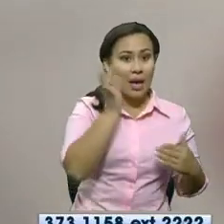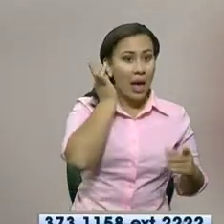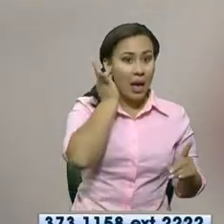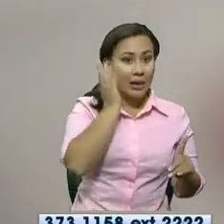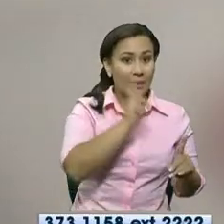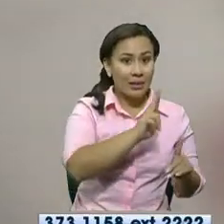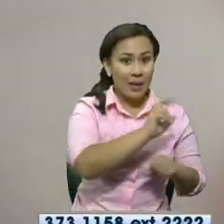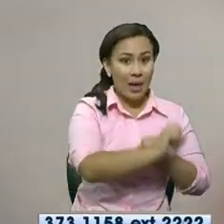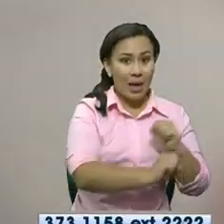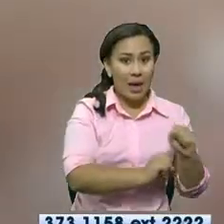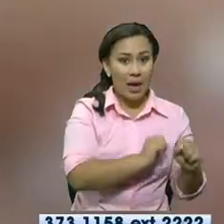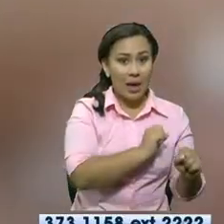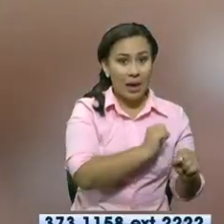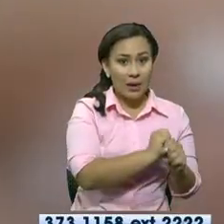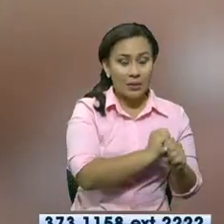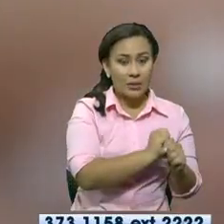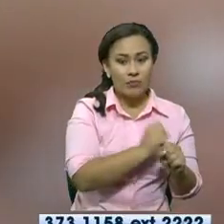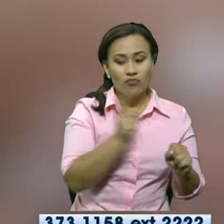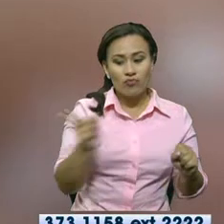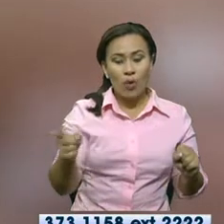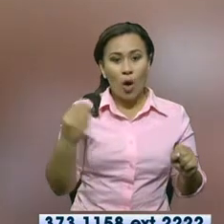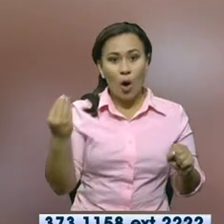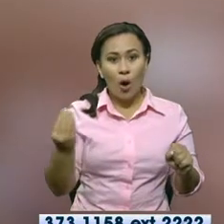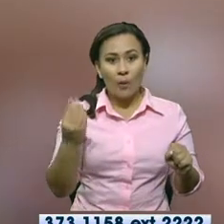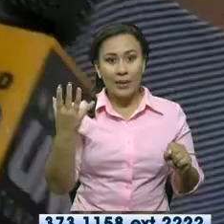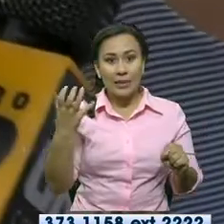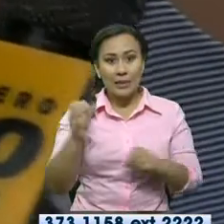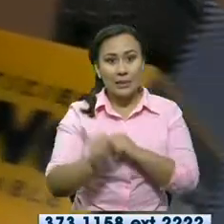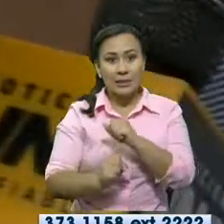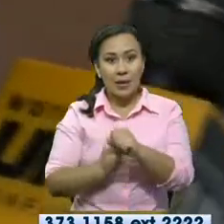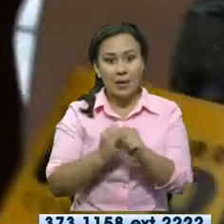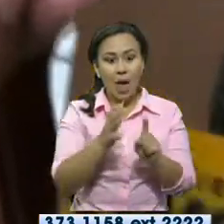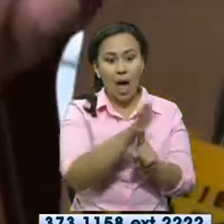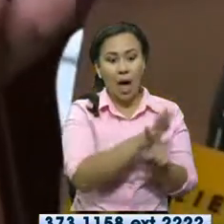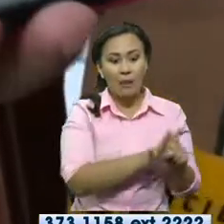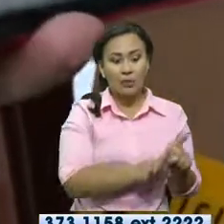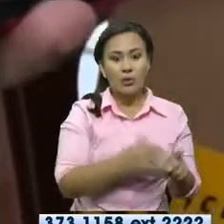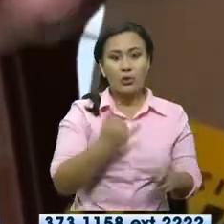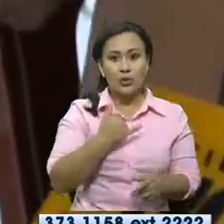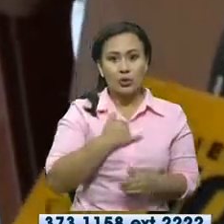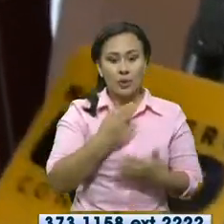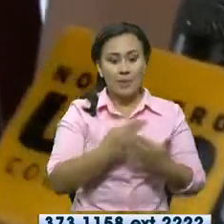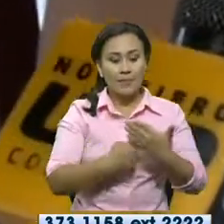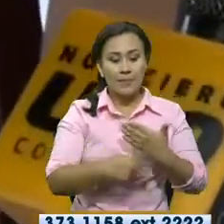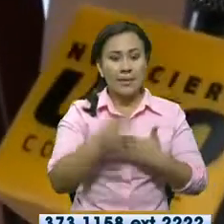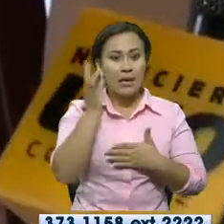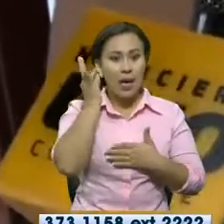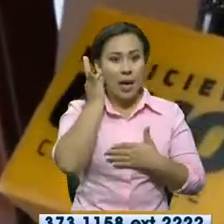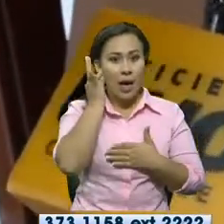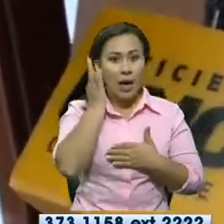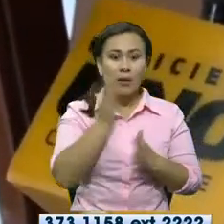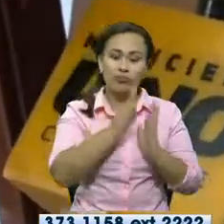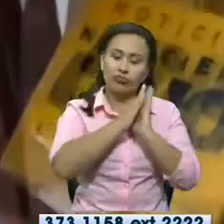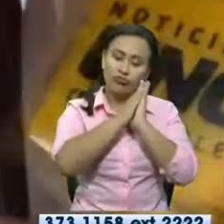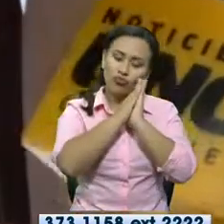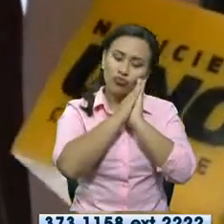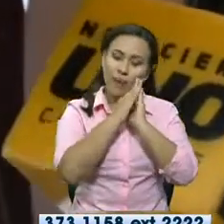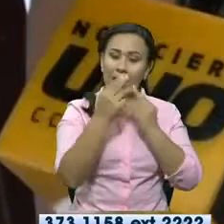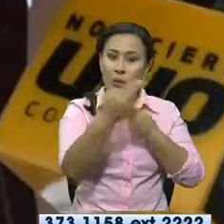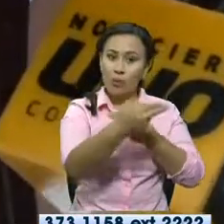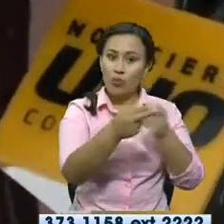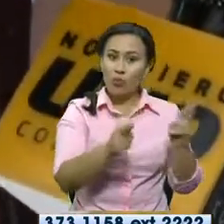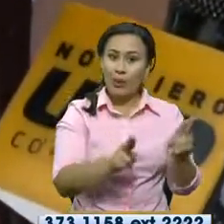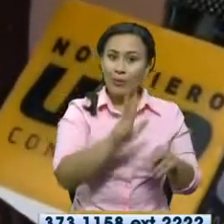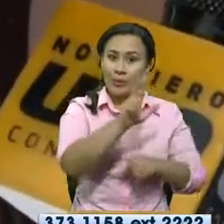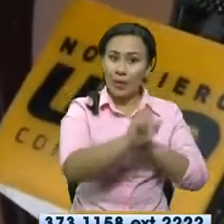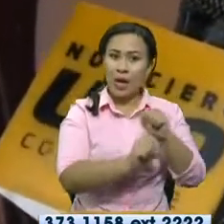por parte de su hermanastro, un adolescente de 15 años. Dejé a mi nena de solo 3 años semidormida en la habitación. Mi